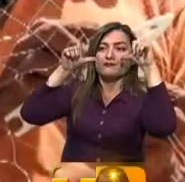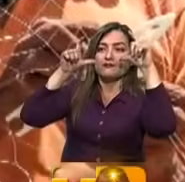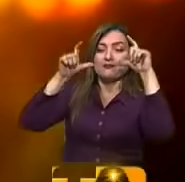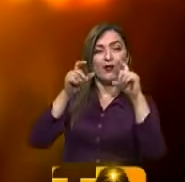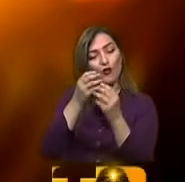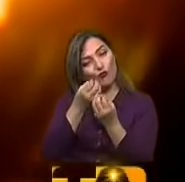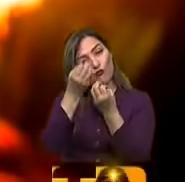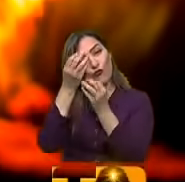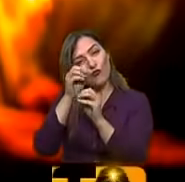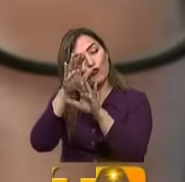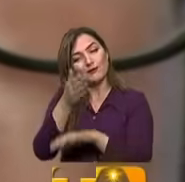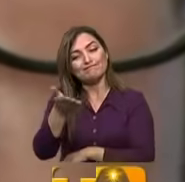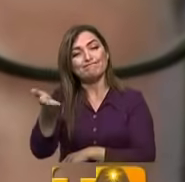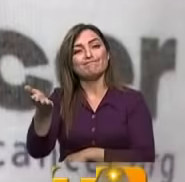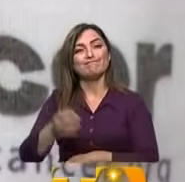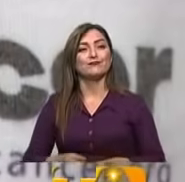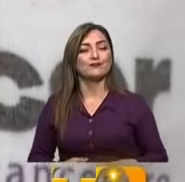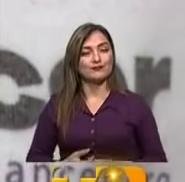y contar lo que está enfrente tuyo.